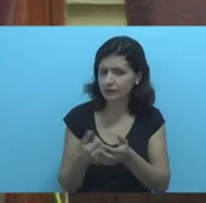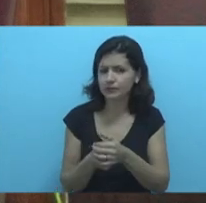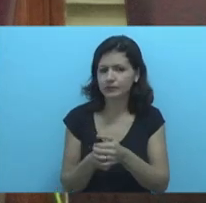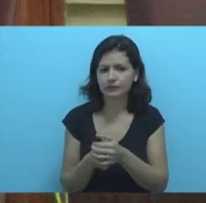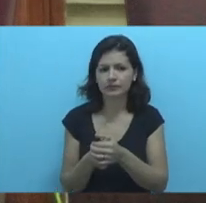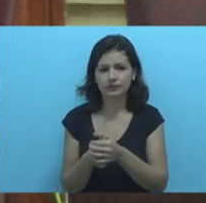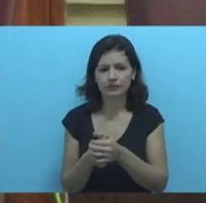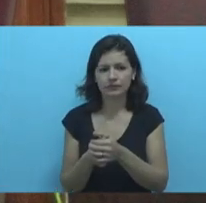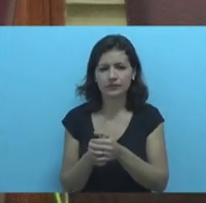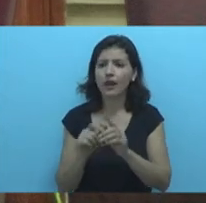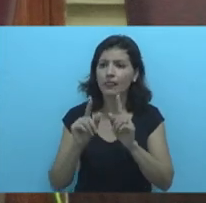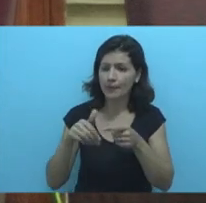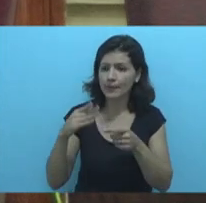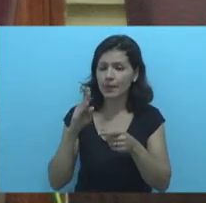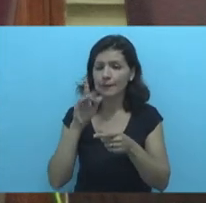con Biner.